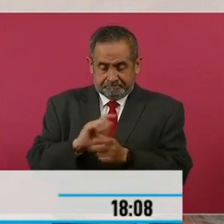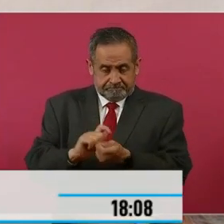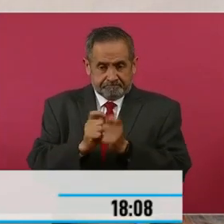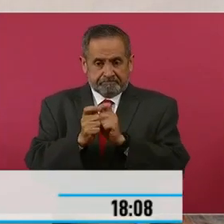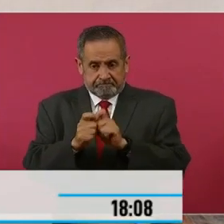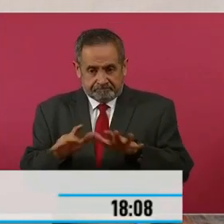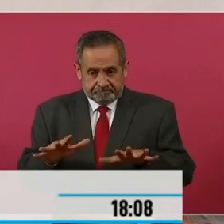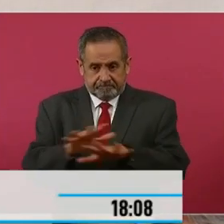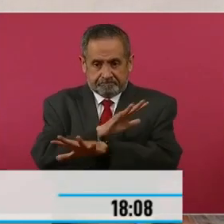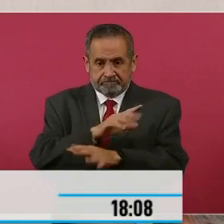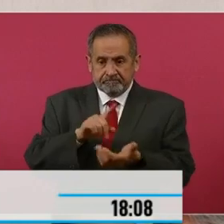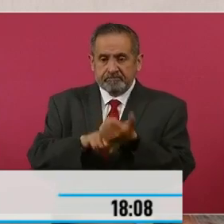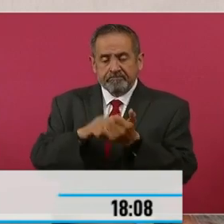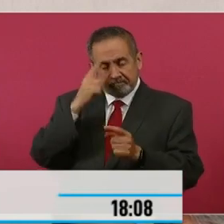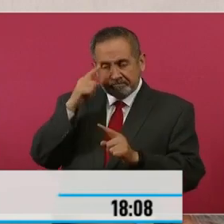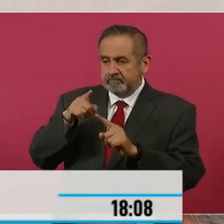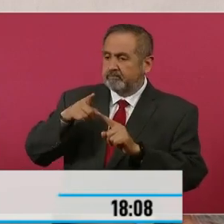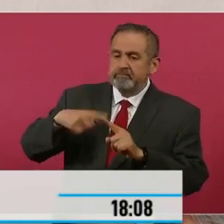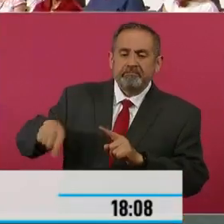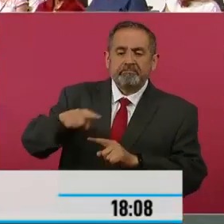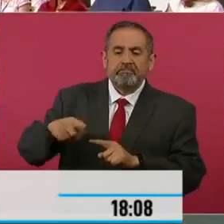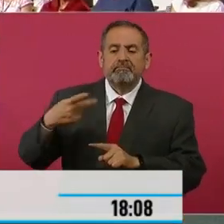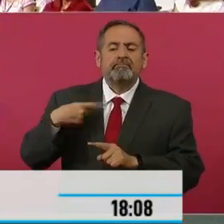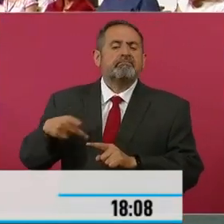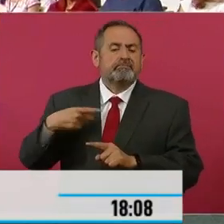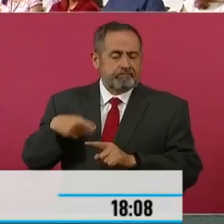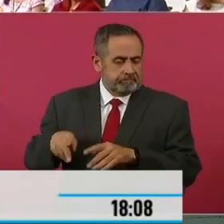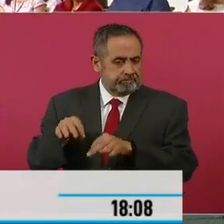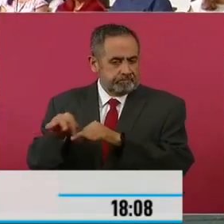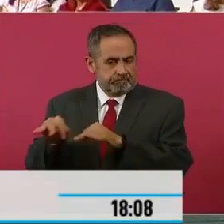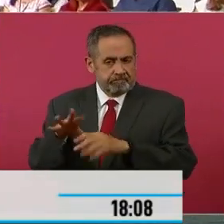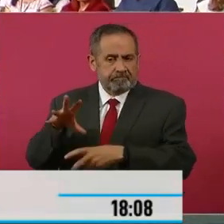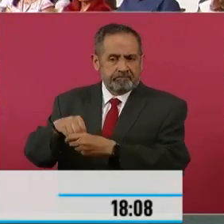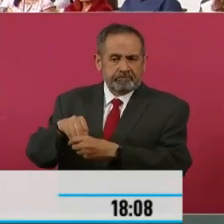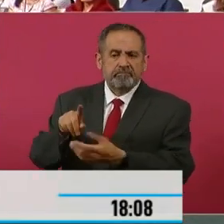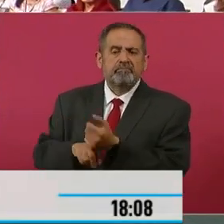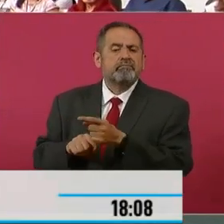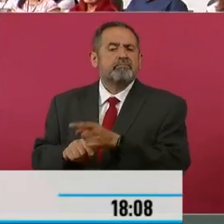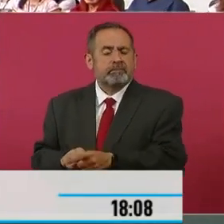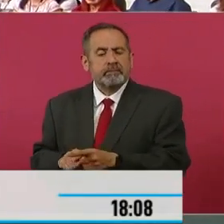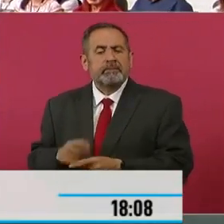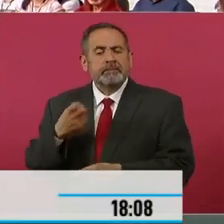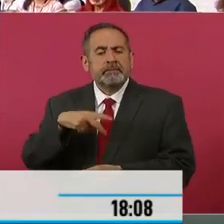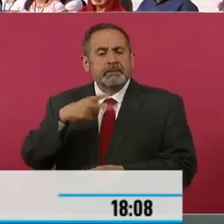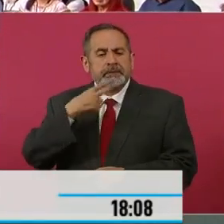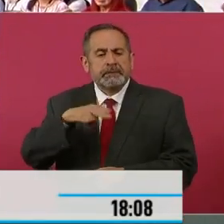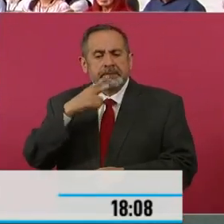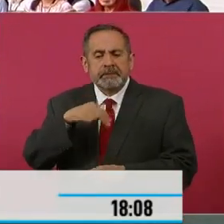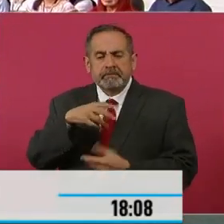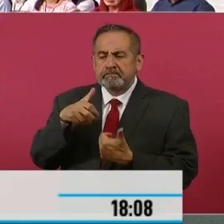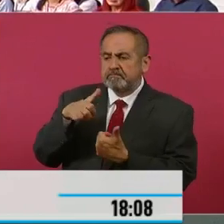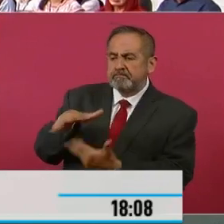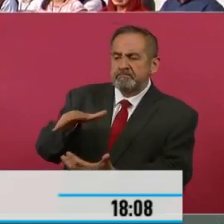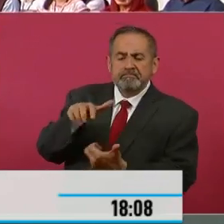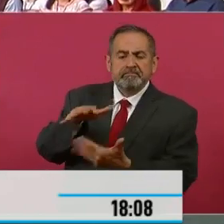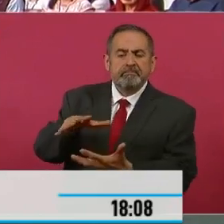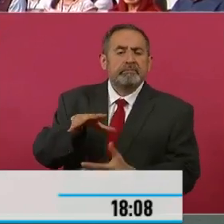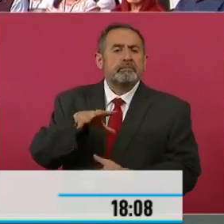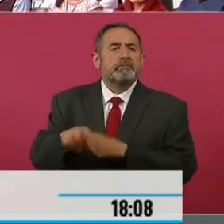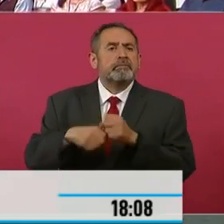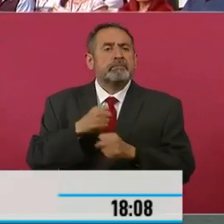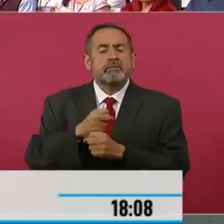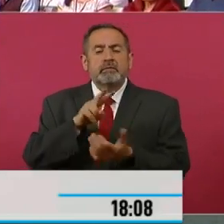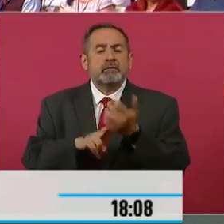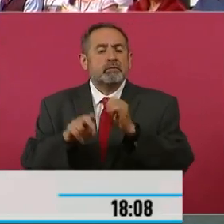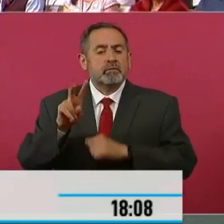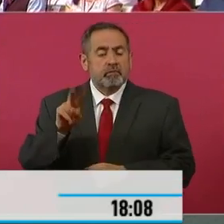entre otros beneficios para los trabajadores, el reparto de utilidades en 2020